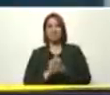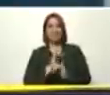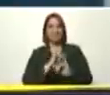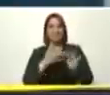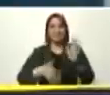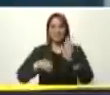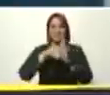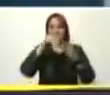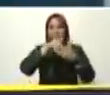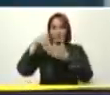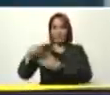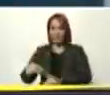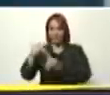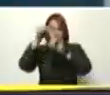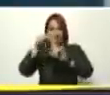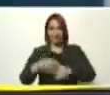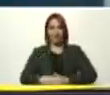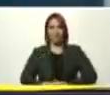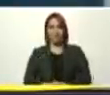reelectos,